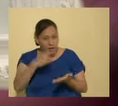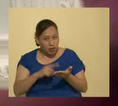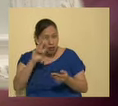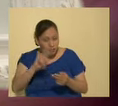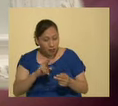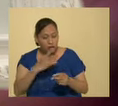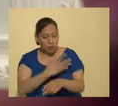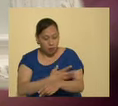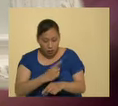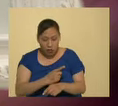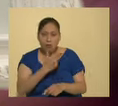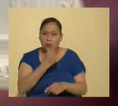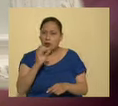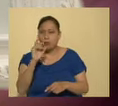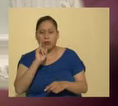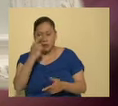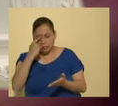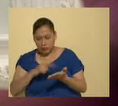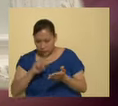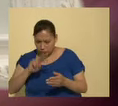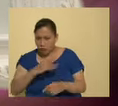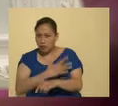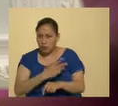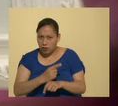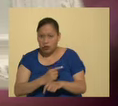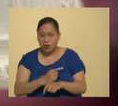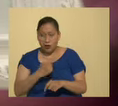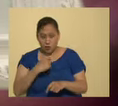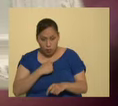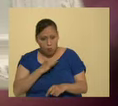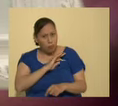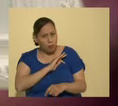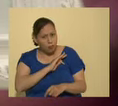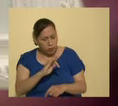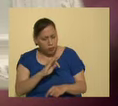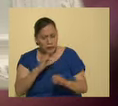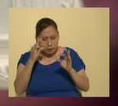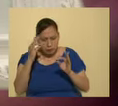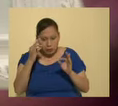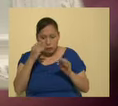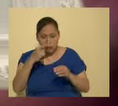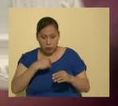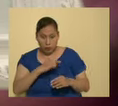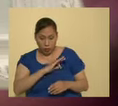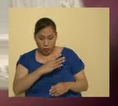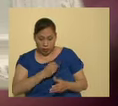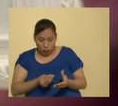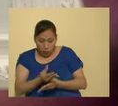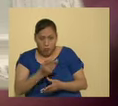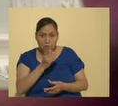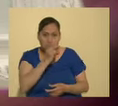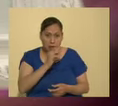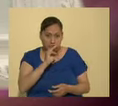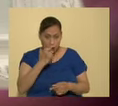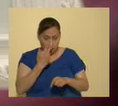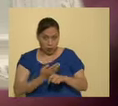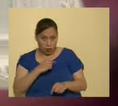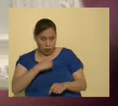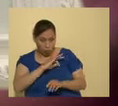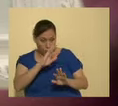estoy convencida de que me siento preparado o preparada para ser padre o madre. He